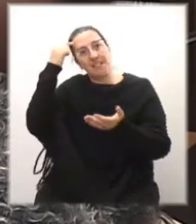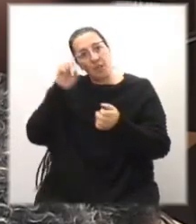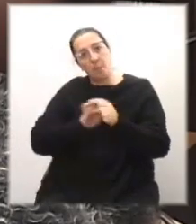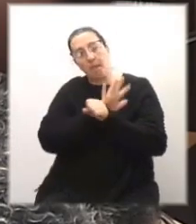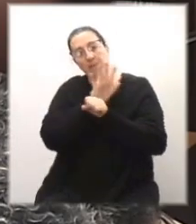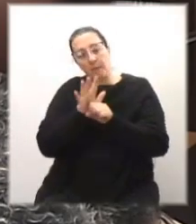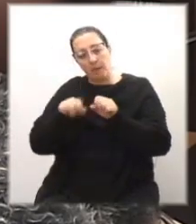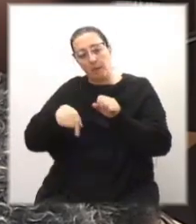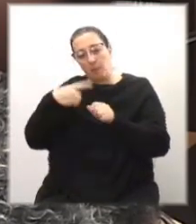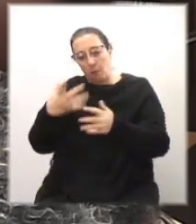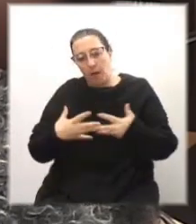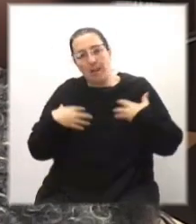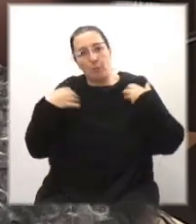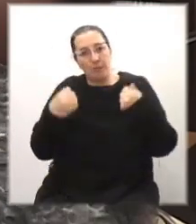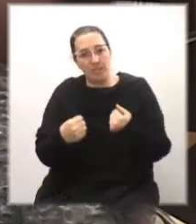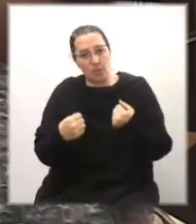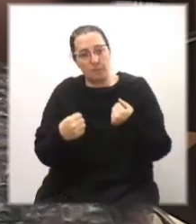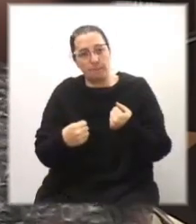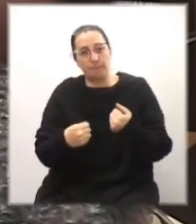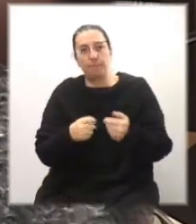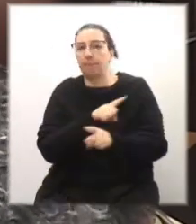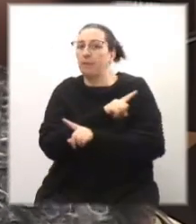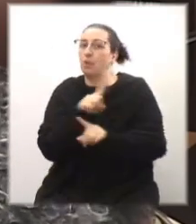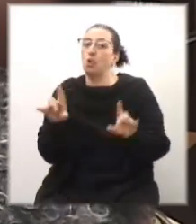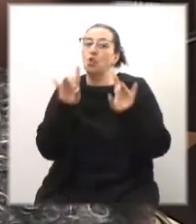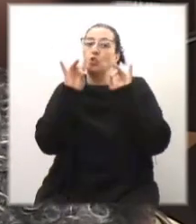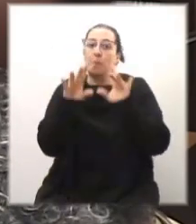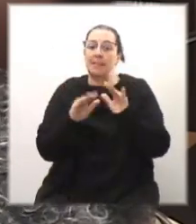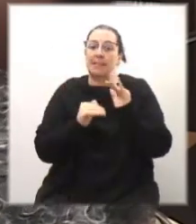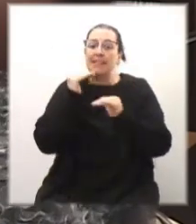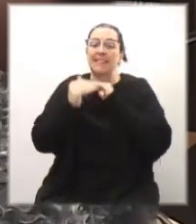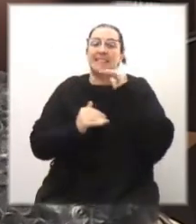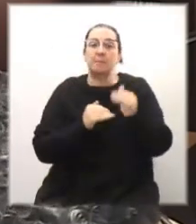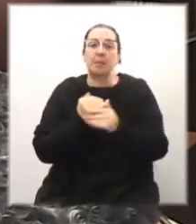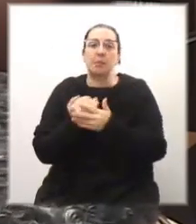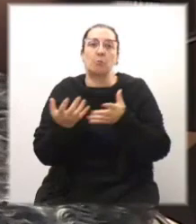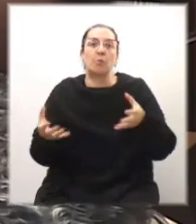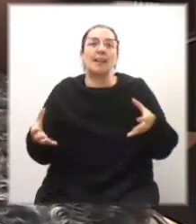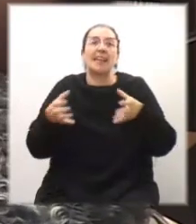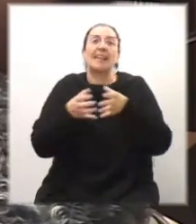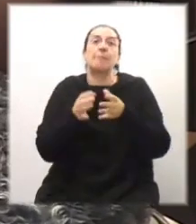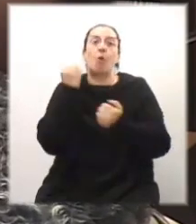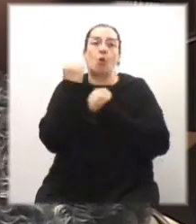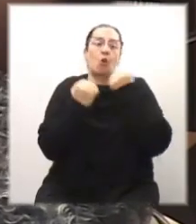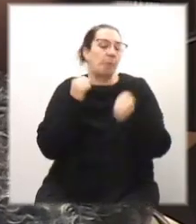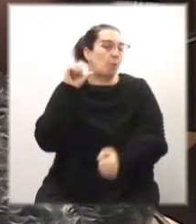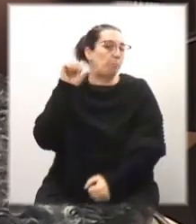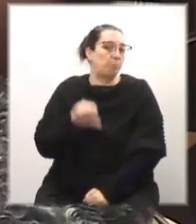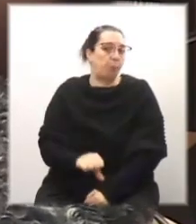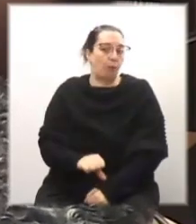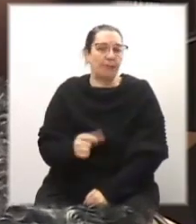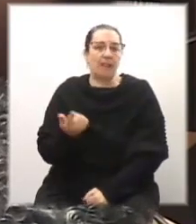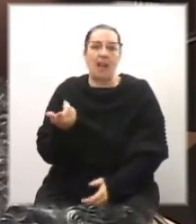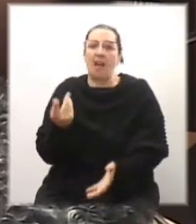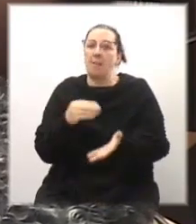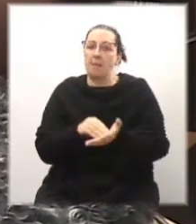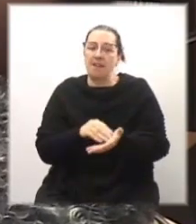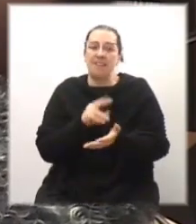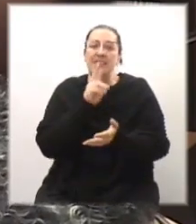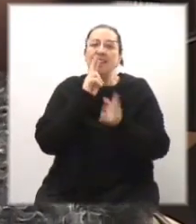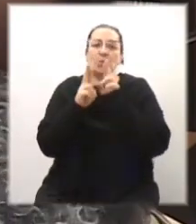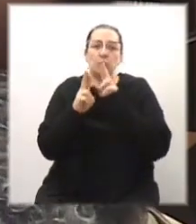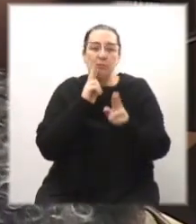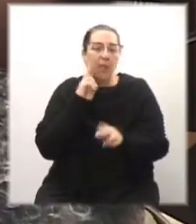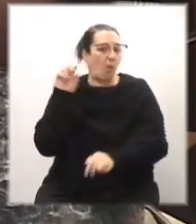recuperación posterior. Y no solo el crecimiento previsto por el equipo económico es muy pobre, además sus resultados están